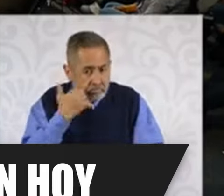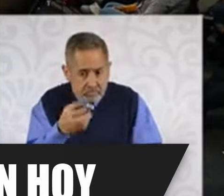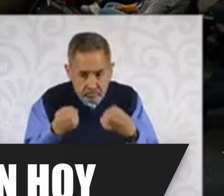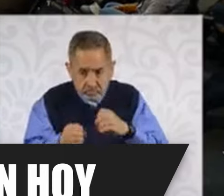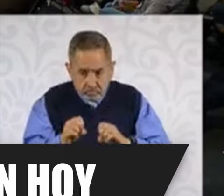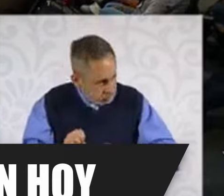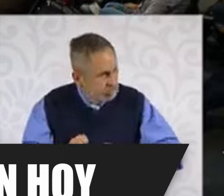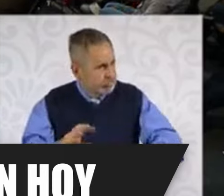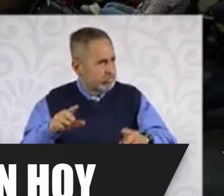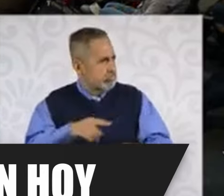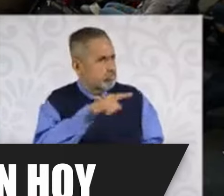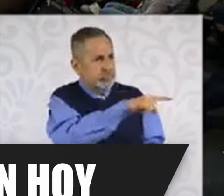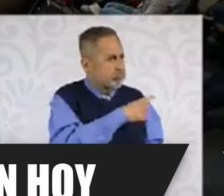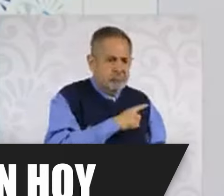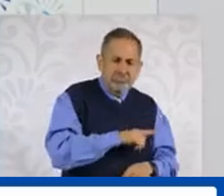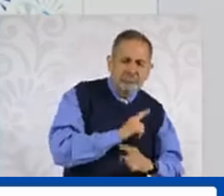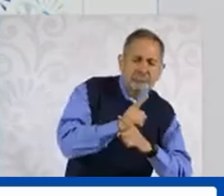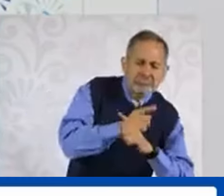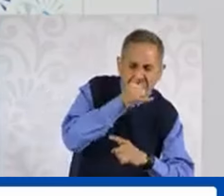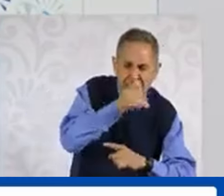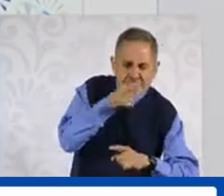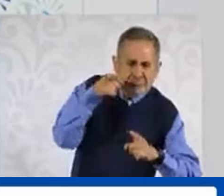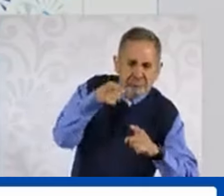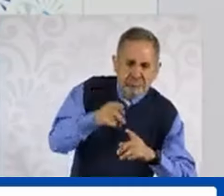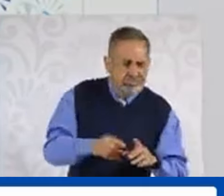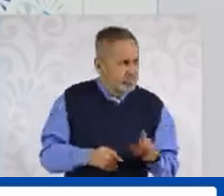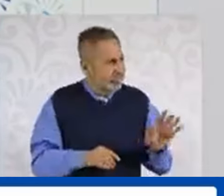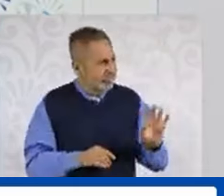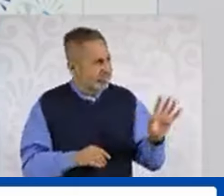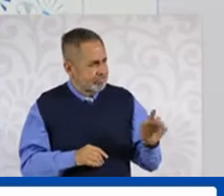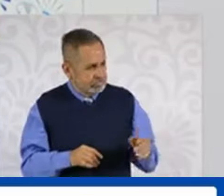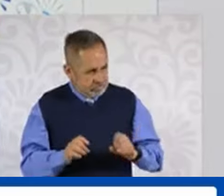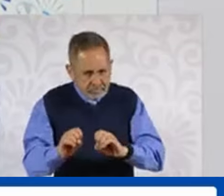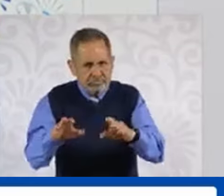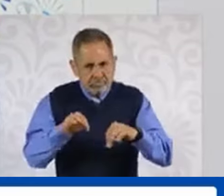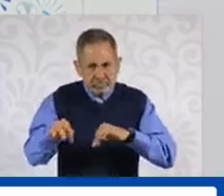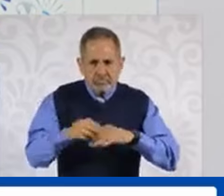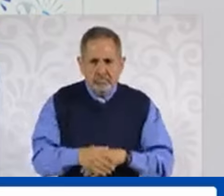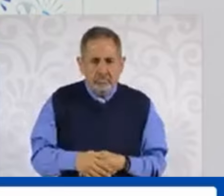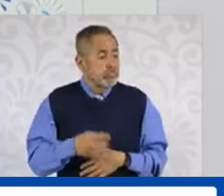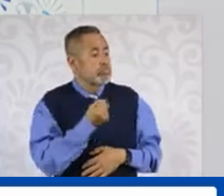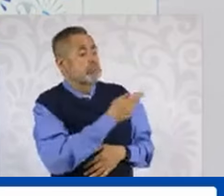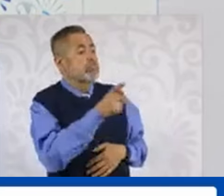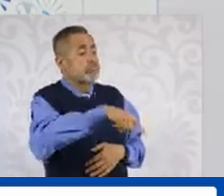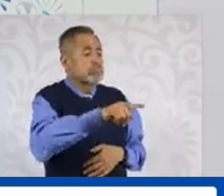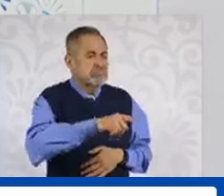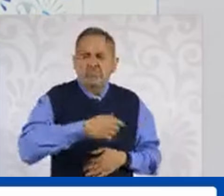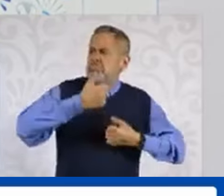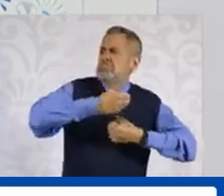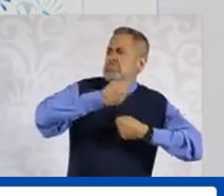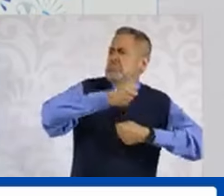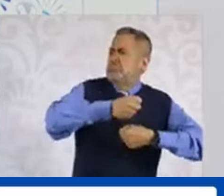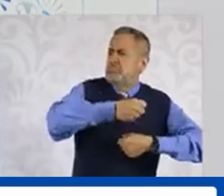estas ofensas. Y bueno, hay algunos que se declaran en paro y de todas maneras trabajan y no trabajan muy bien, que